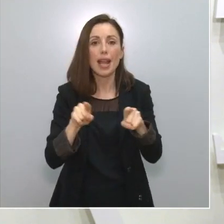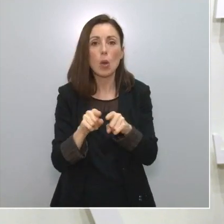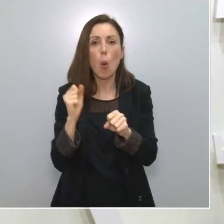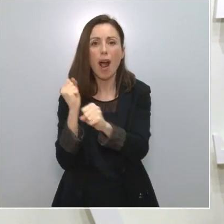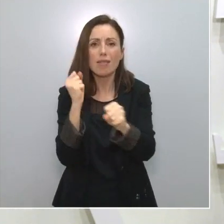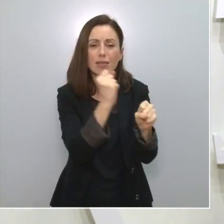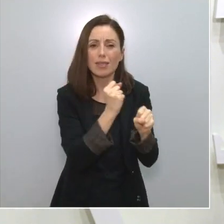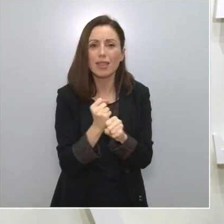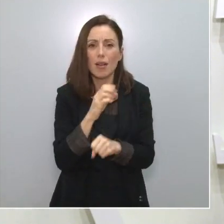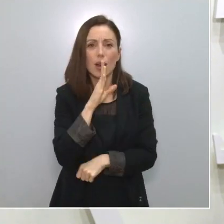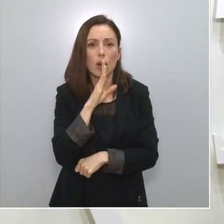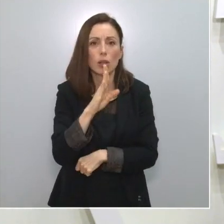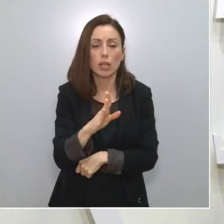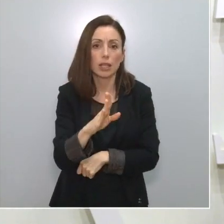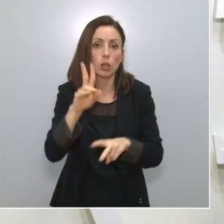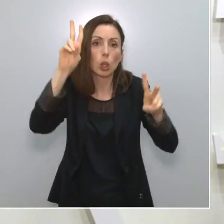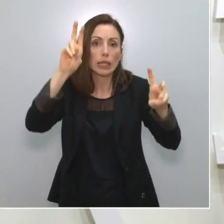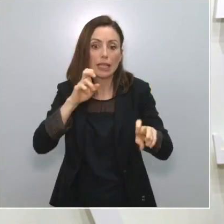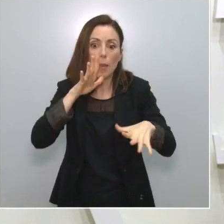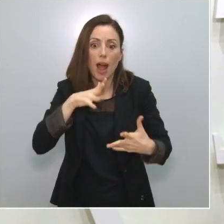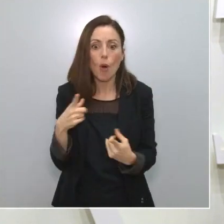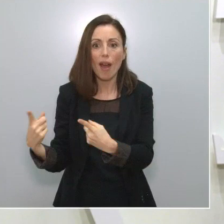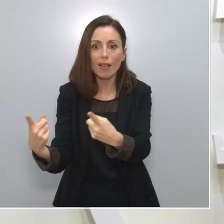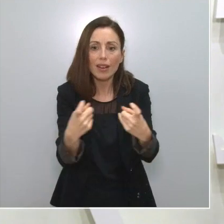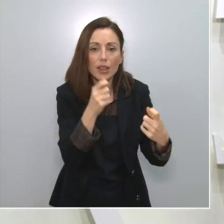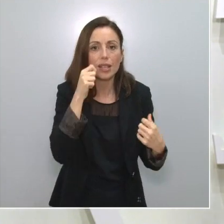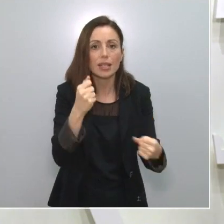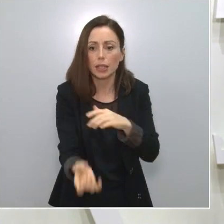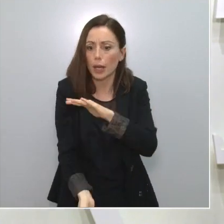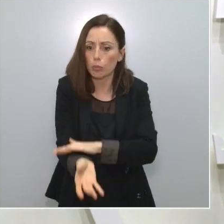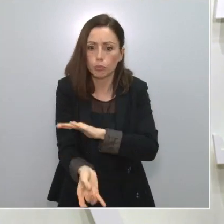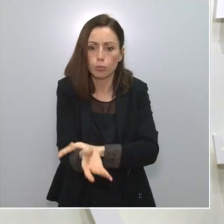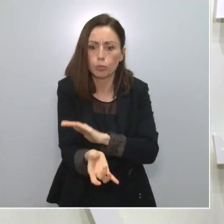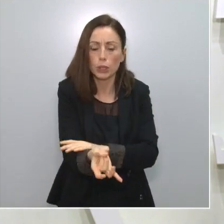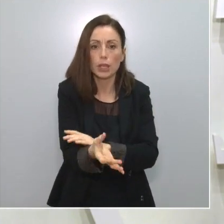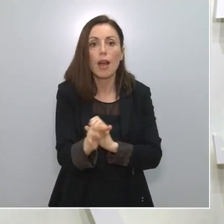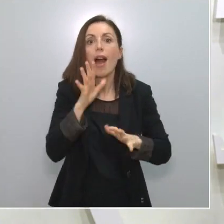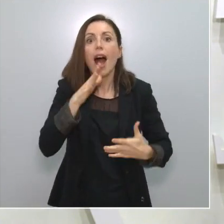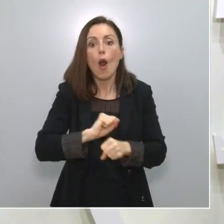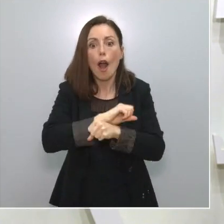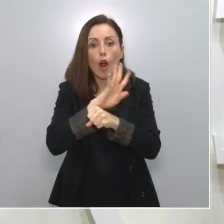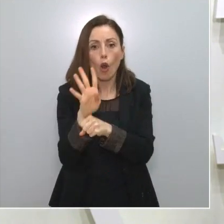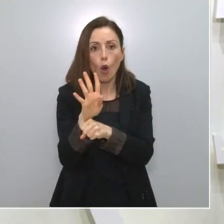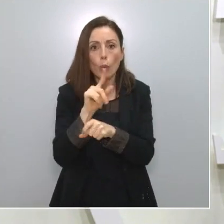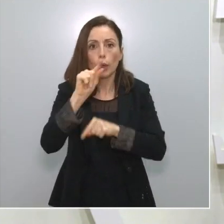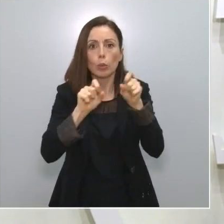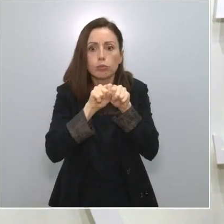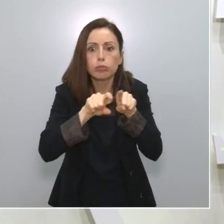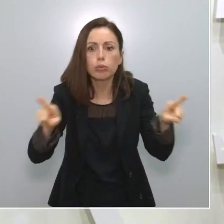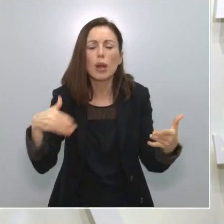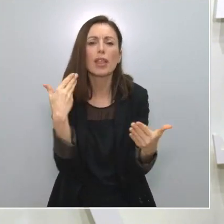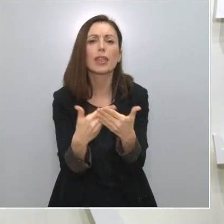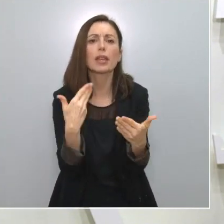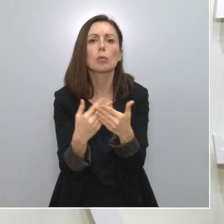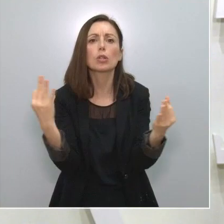para luchar contra las nuevas necesidades sanitarias que surgieran. Con la aparición de la pandemia del COVID-19 se ha demostrado